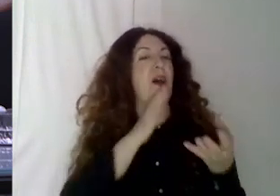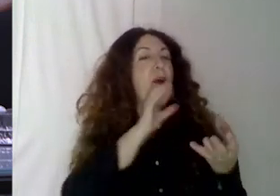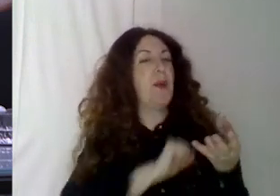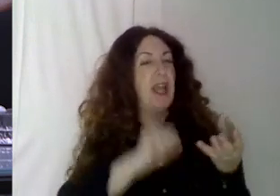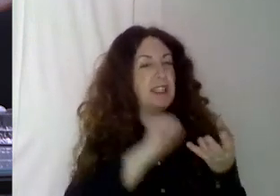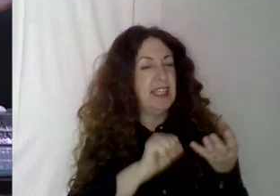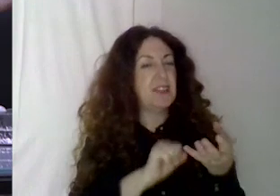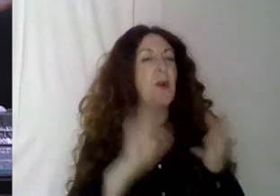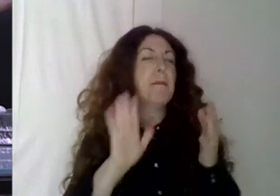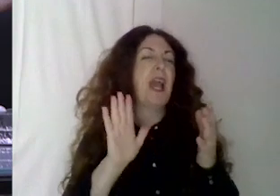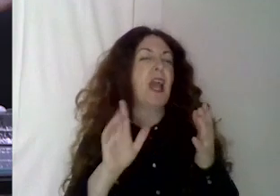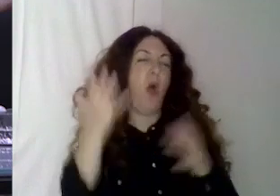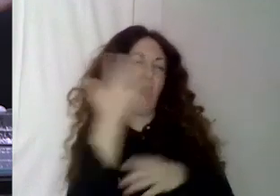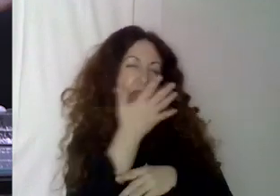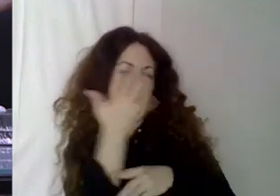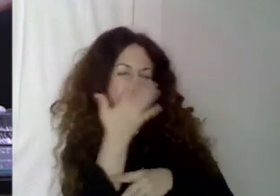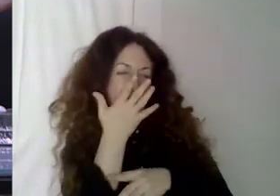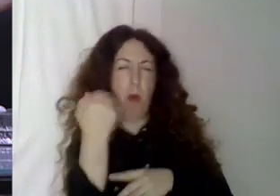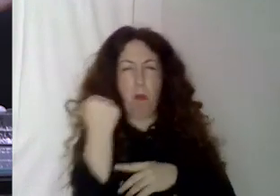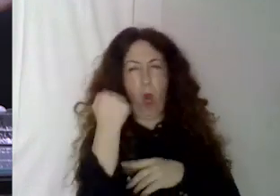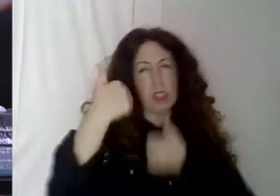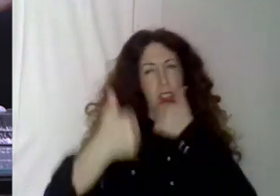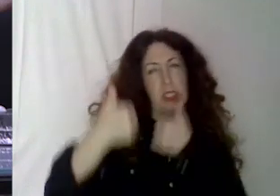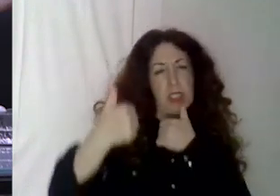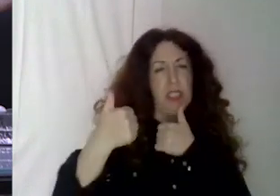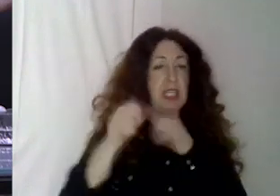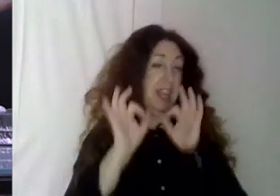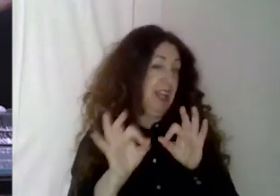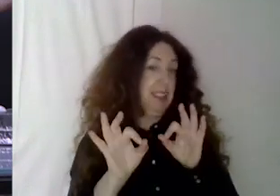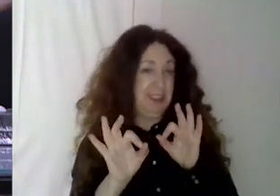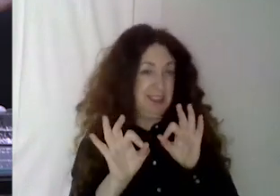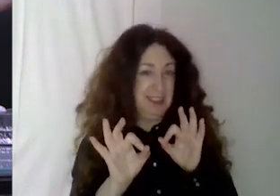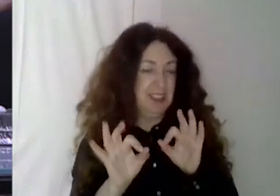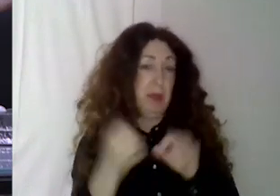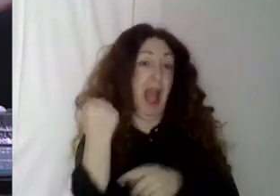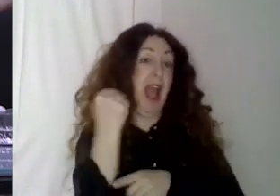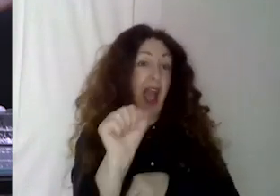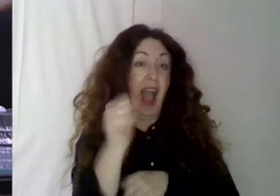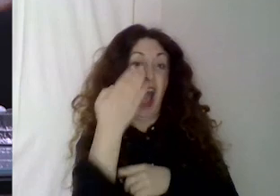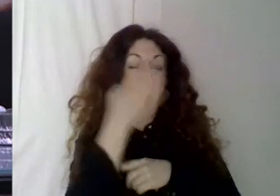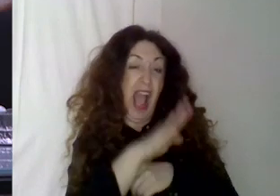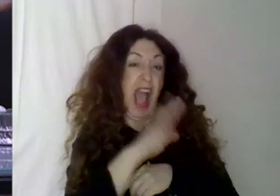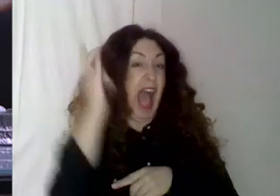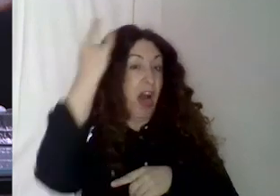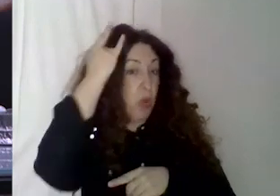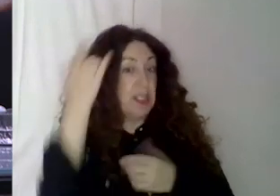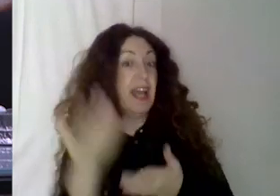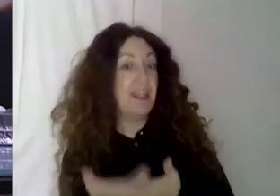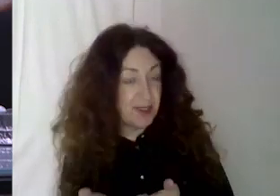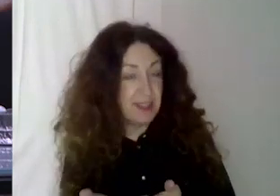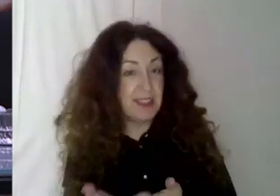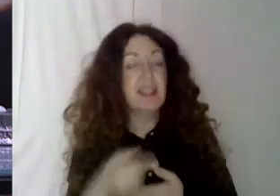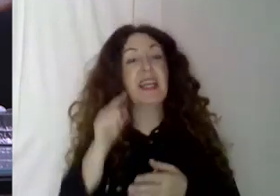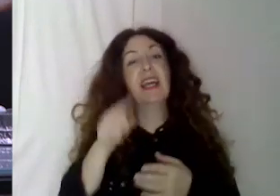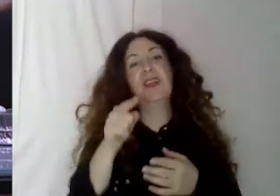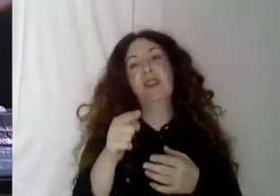este fue un poquito más extremo, más extraordinario. Me ha gustado muchísimo la idea del retiro. Yo voy a acabar con ese retiro a pensar lo que uno ha hecho,